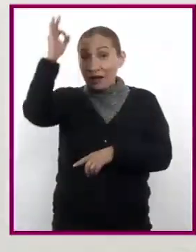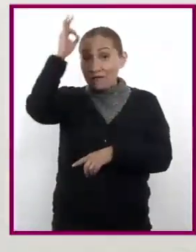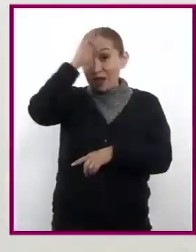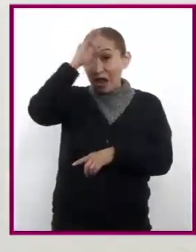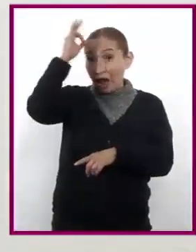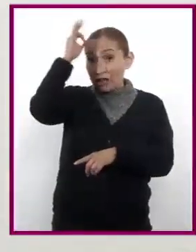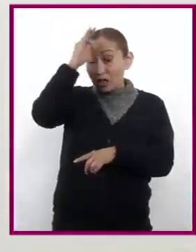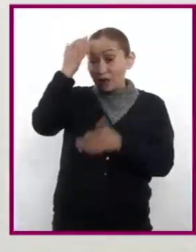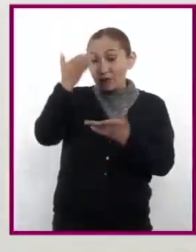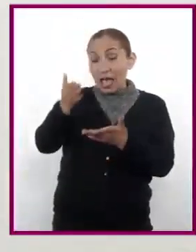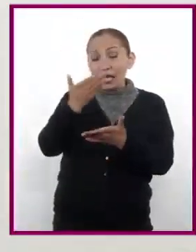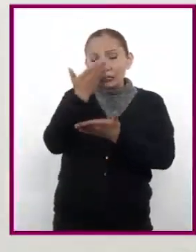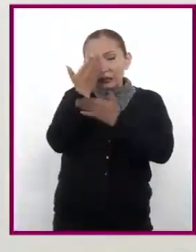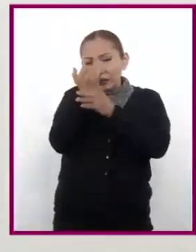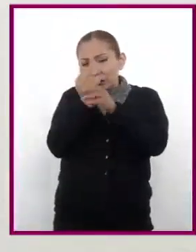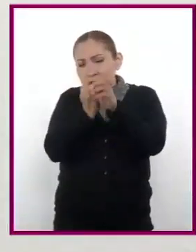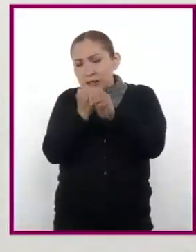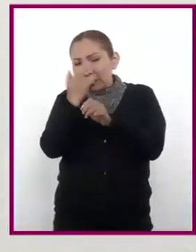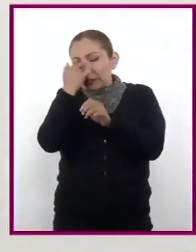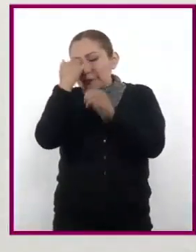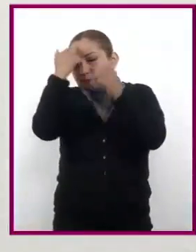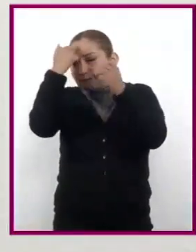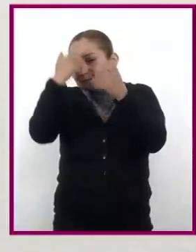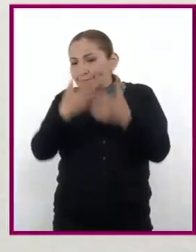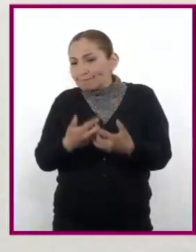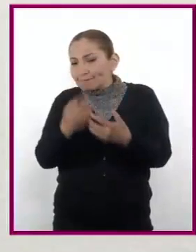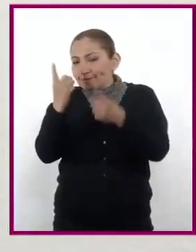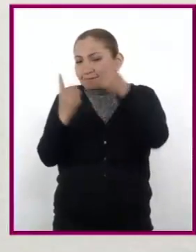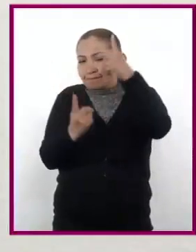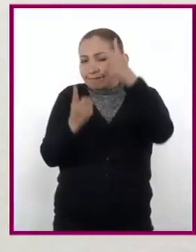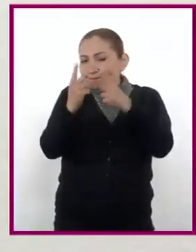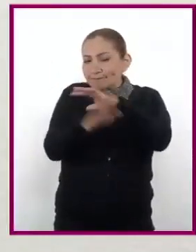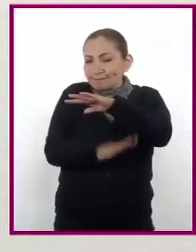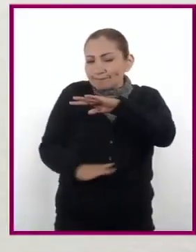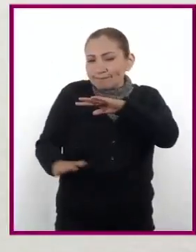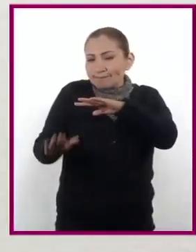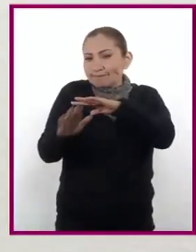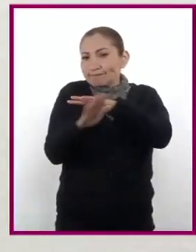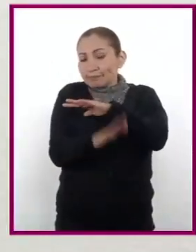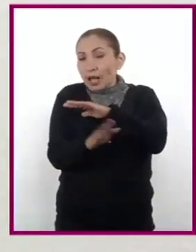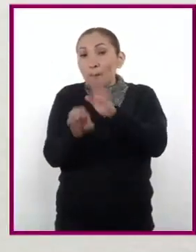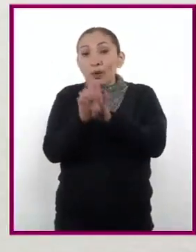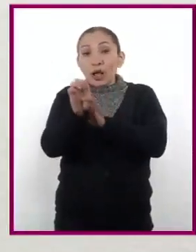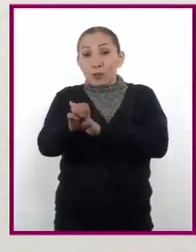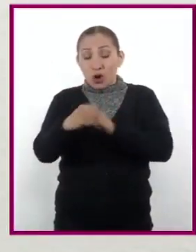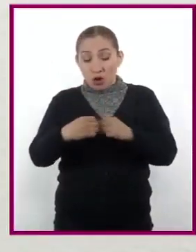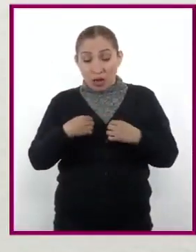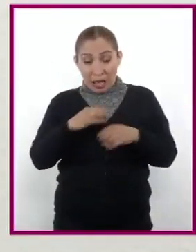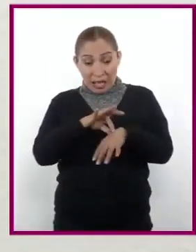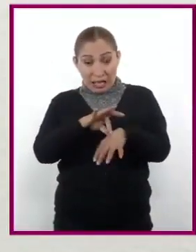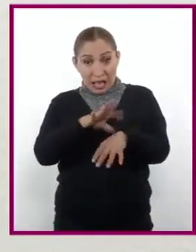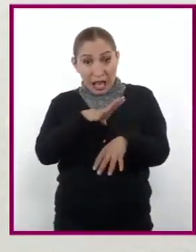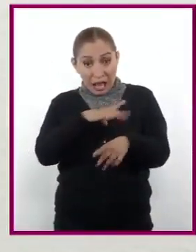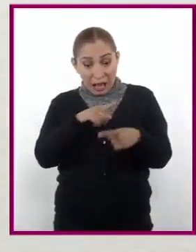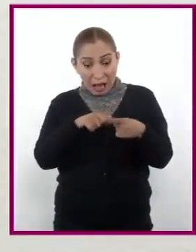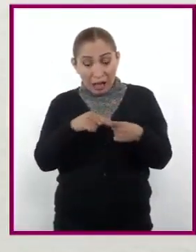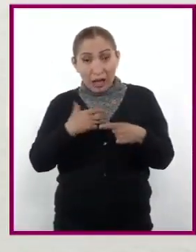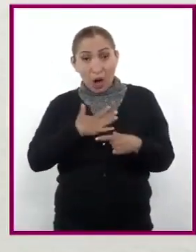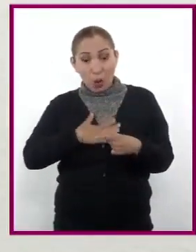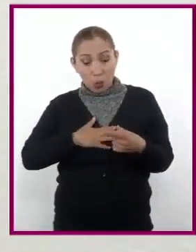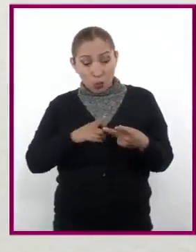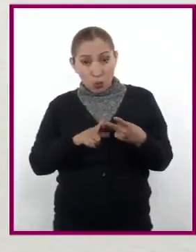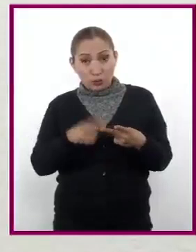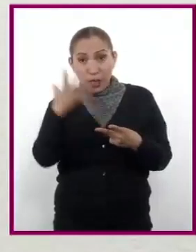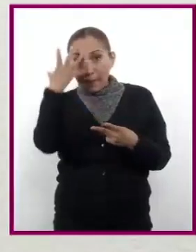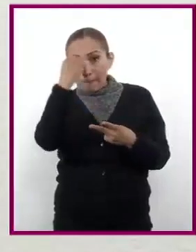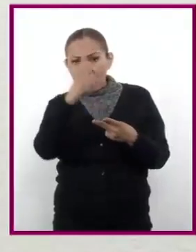filosofía es el estudio racional de las cuestiones fundamentales como la existencia, la justicia,